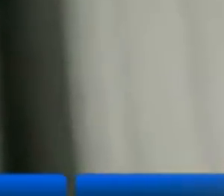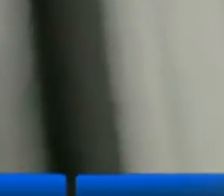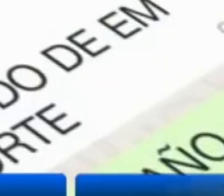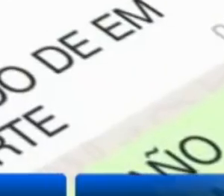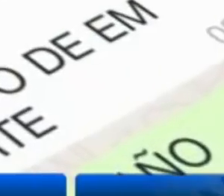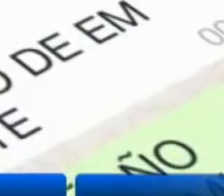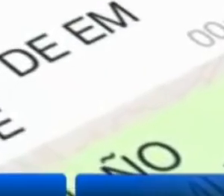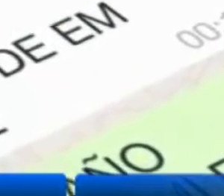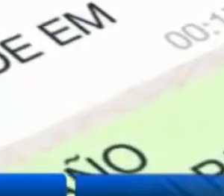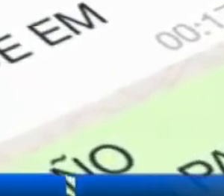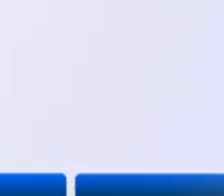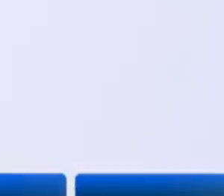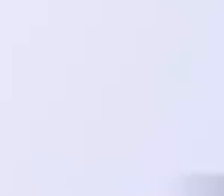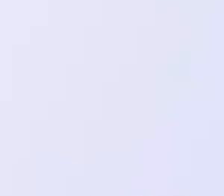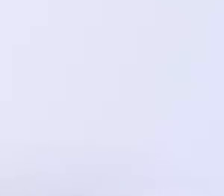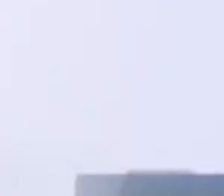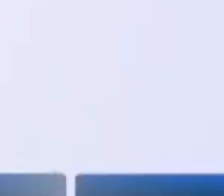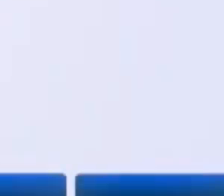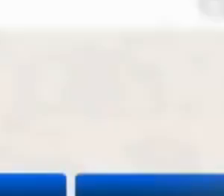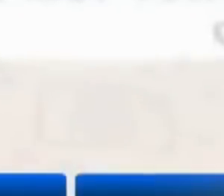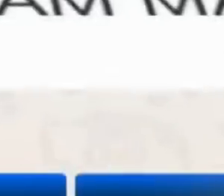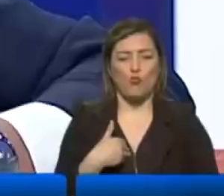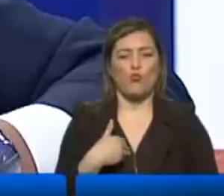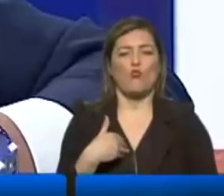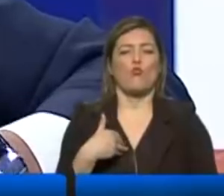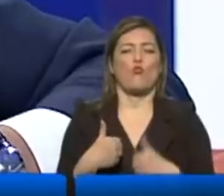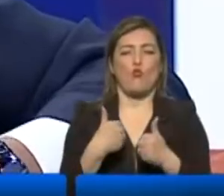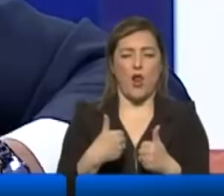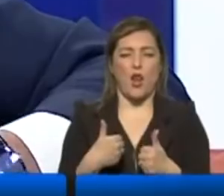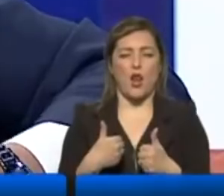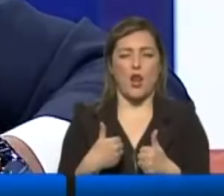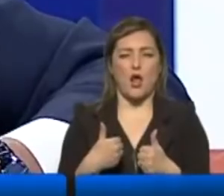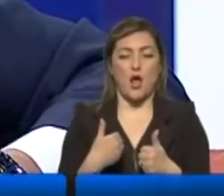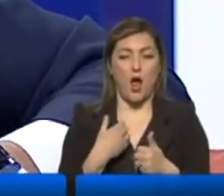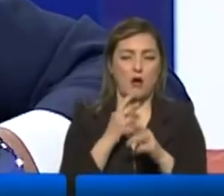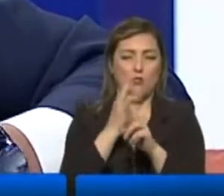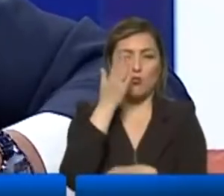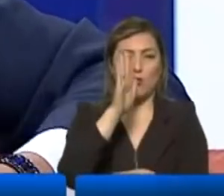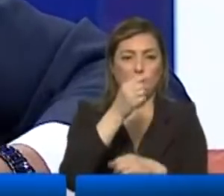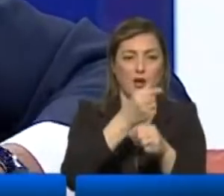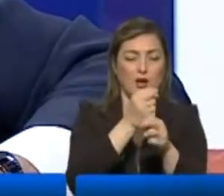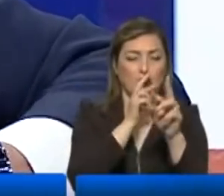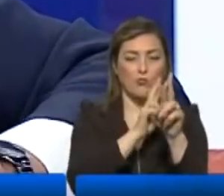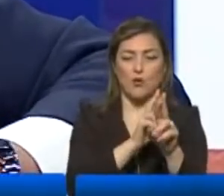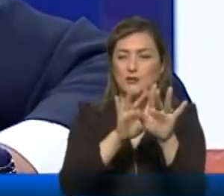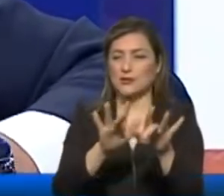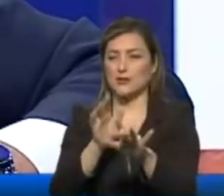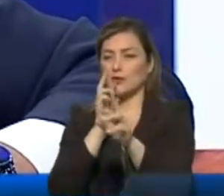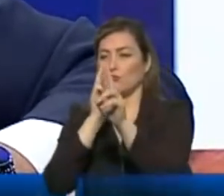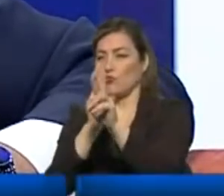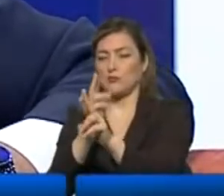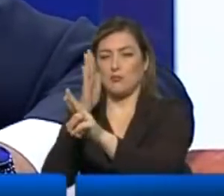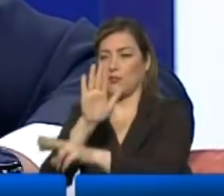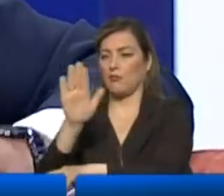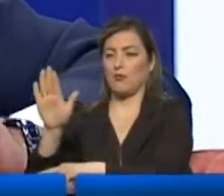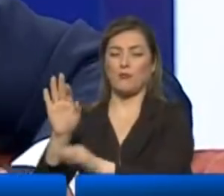del teléfono celular de su hijo Sebastián Yunda, respondió: no voy a responder por gerentes, no voy a responder por secretarios, no voy a responder